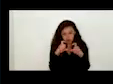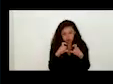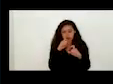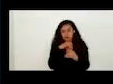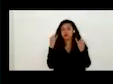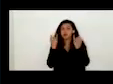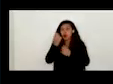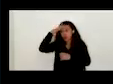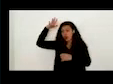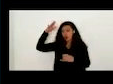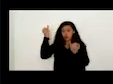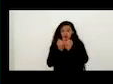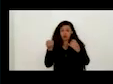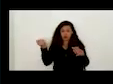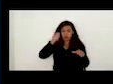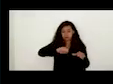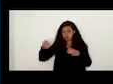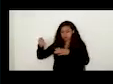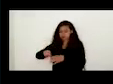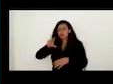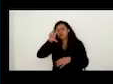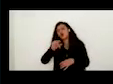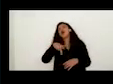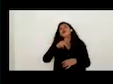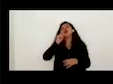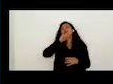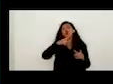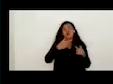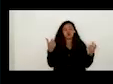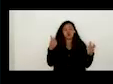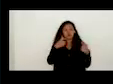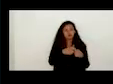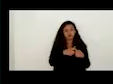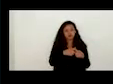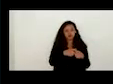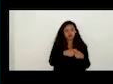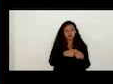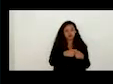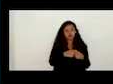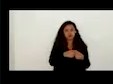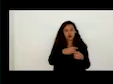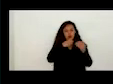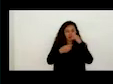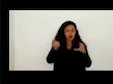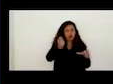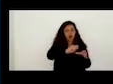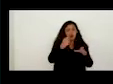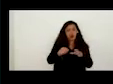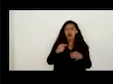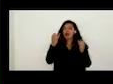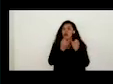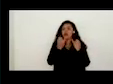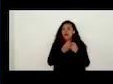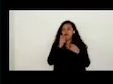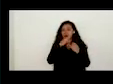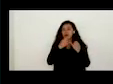porción que un adulto, pero sin embargo la proporción de los alimentos que se den debe de ser la misma, debe de ser